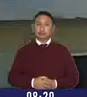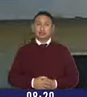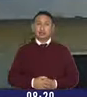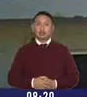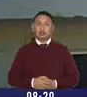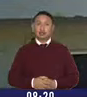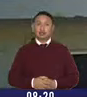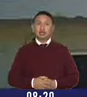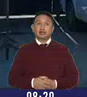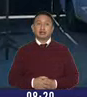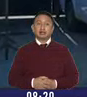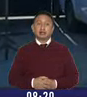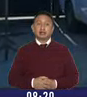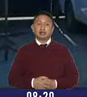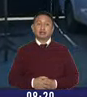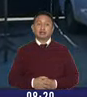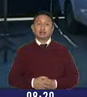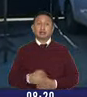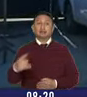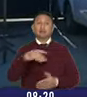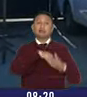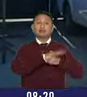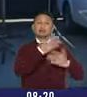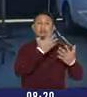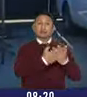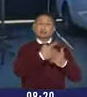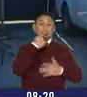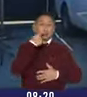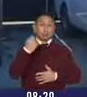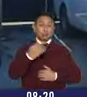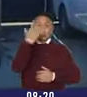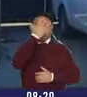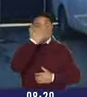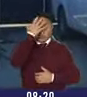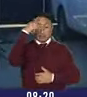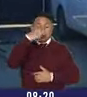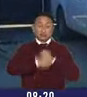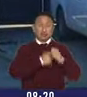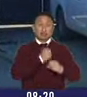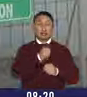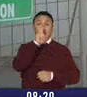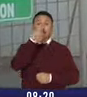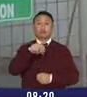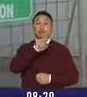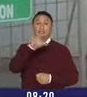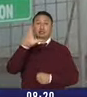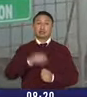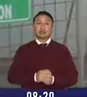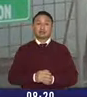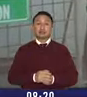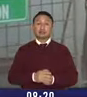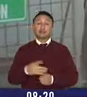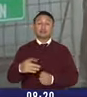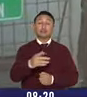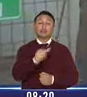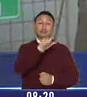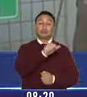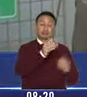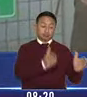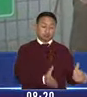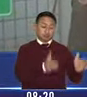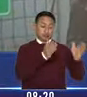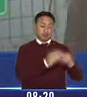Es el primer evento que se registra en la cárcel de varones de Esmeraldas en lo que vamos del 2023. En el pabellón A del centro